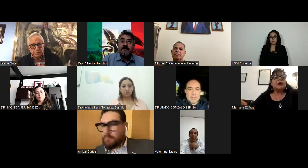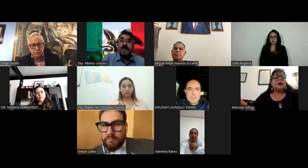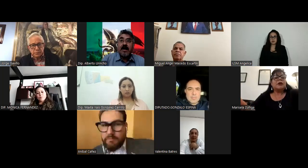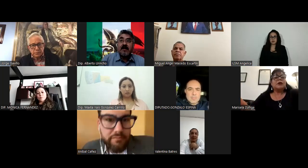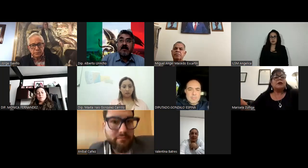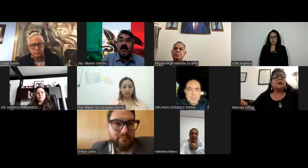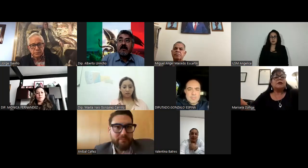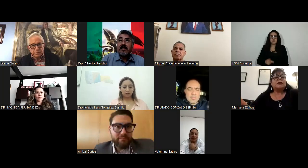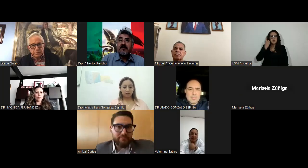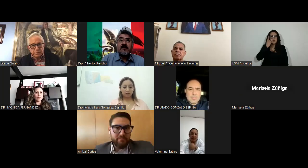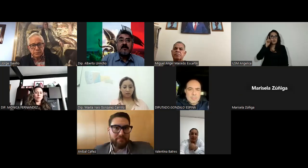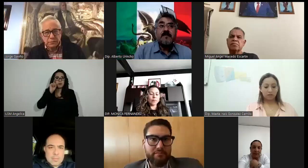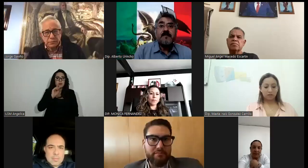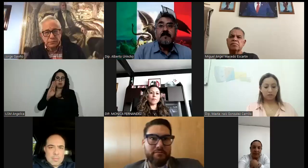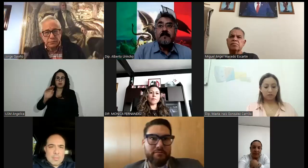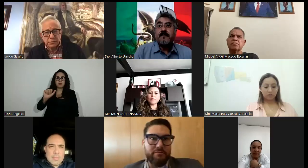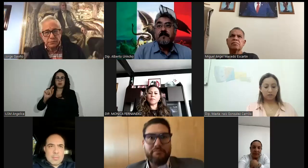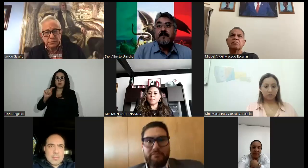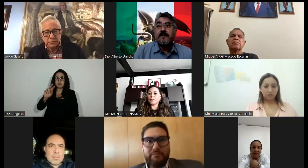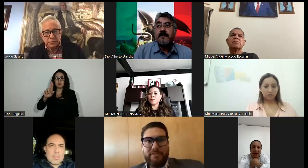Diputada Valentina Batres.